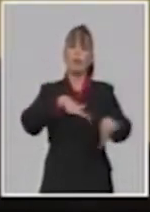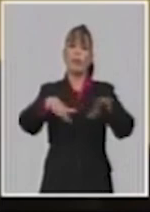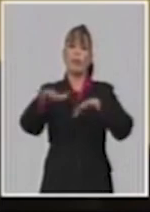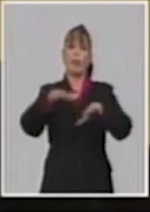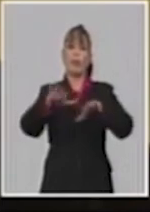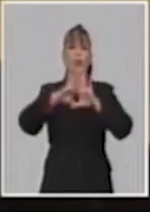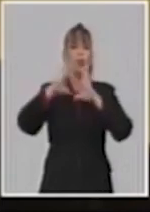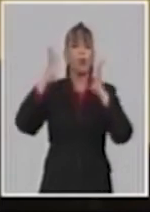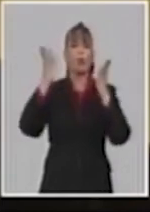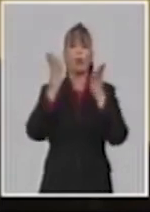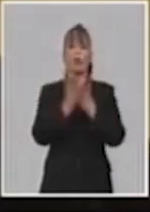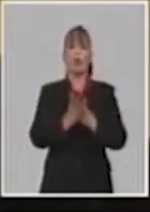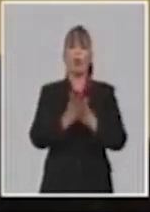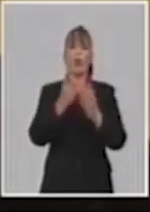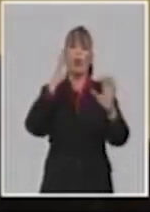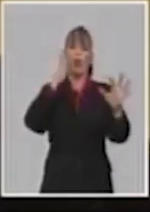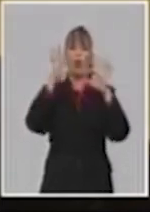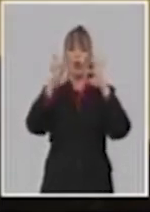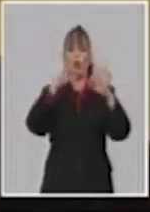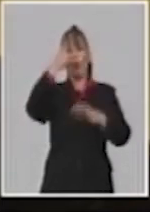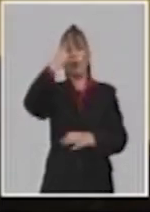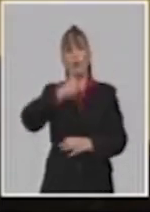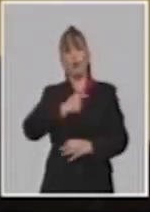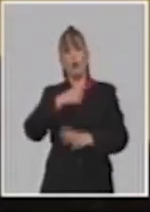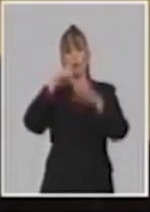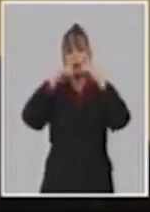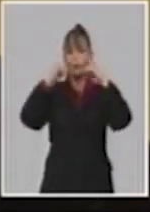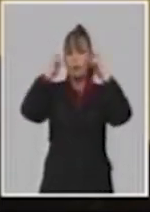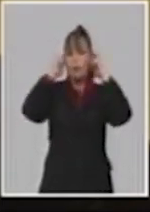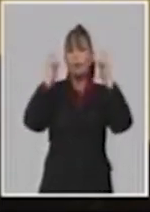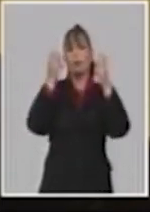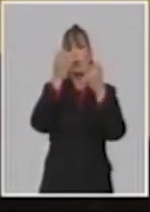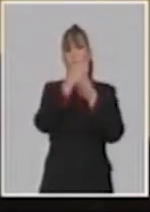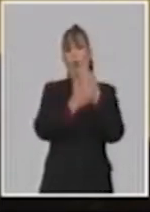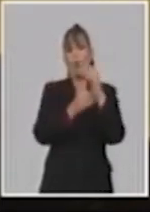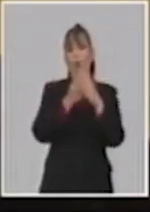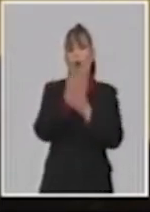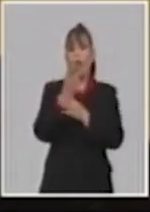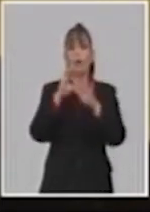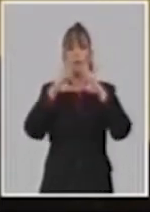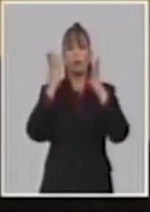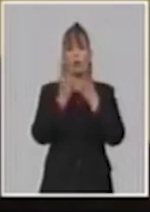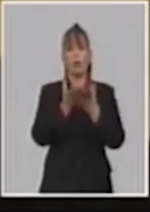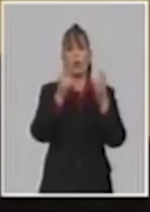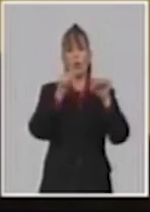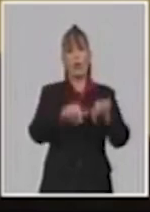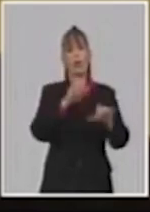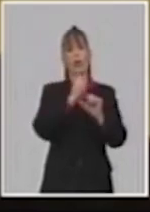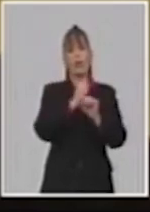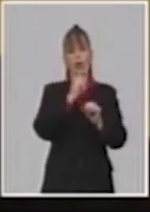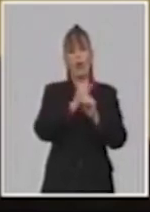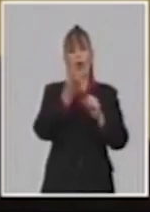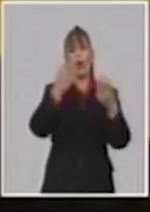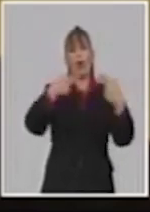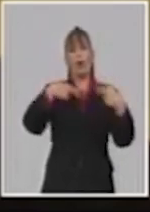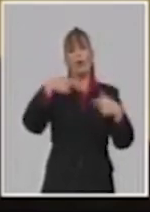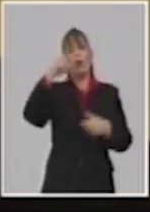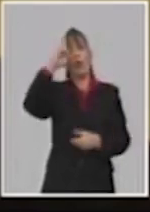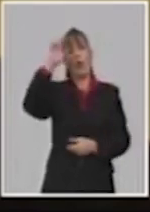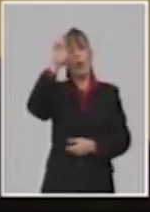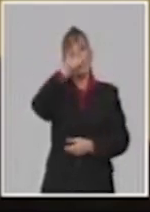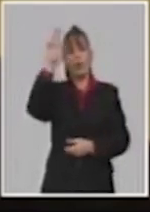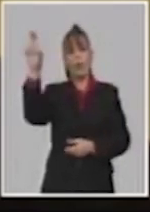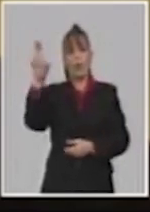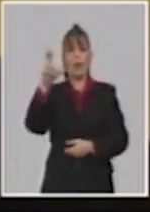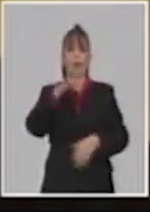equipo de protección individual que se asignó para trabajar en esta área del hospital de campaña. Se crearon todas las condiciones